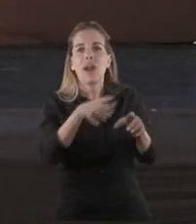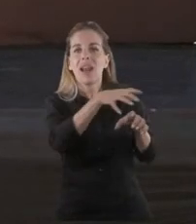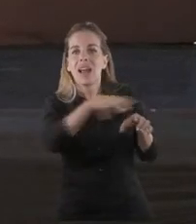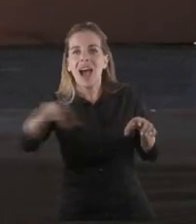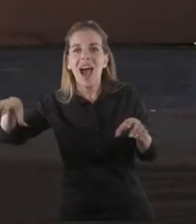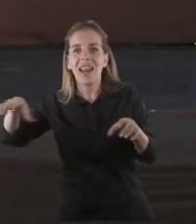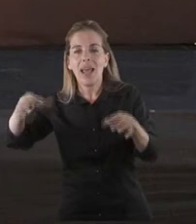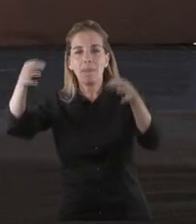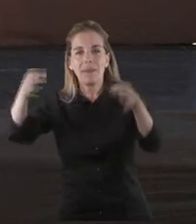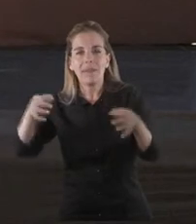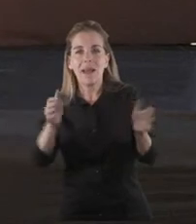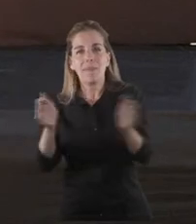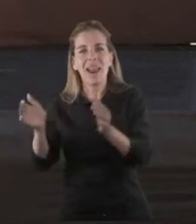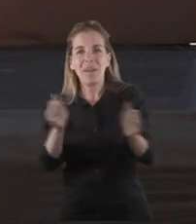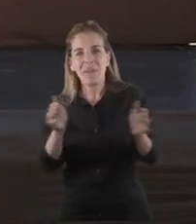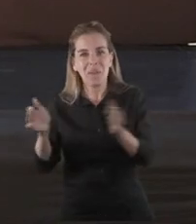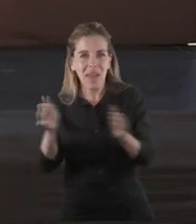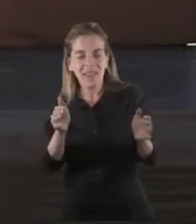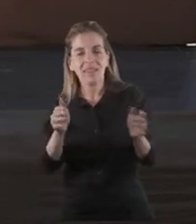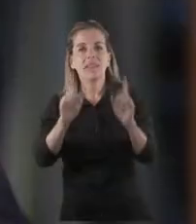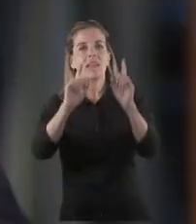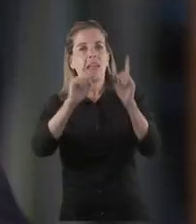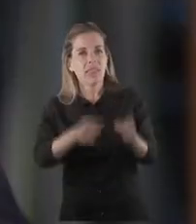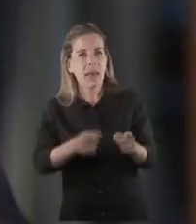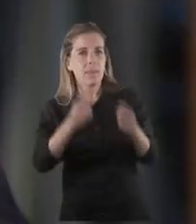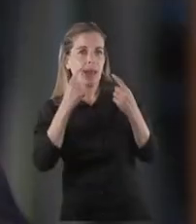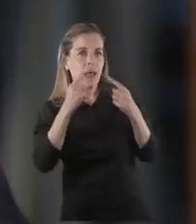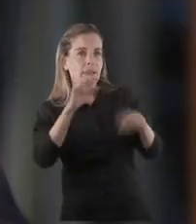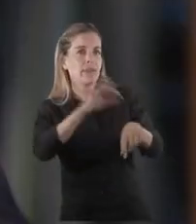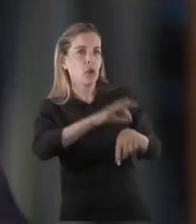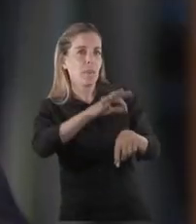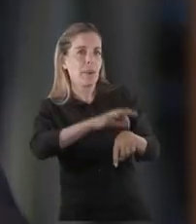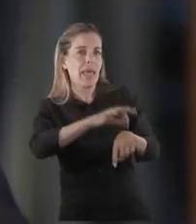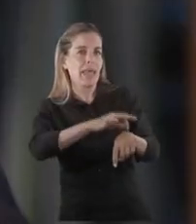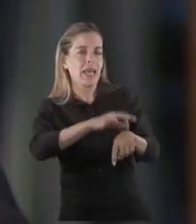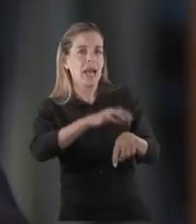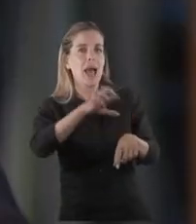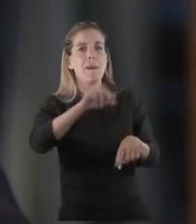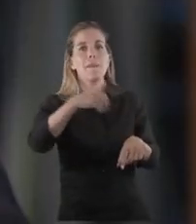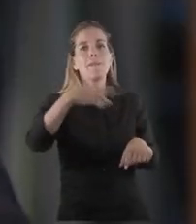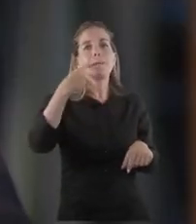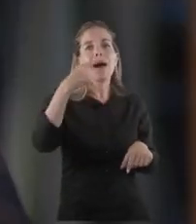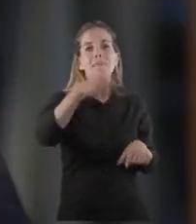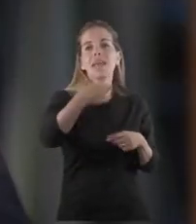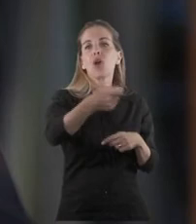la atención al PAMI, a nuestros jubilados, la internación y la atención a nuestros jubilados de PAMI,